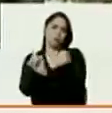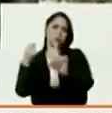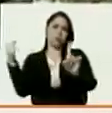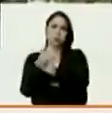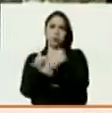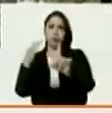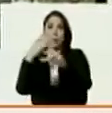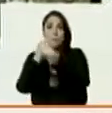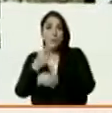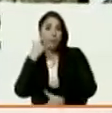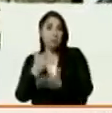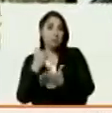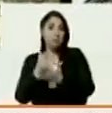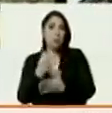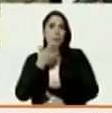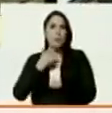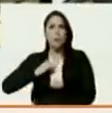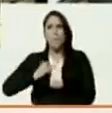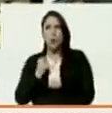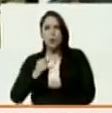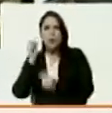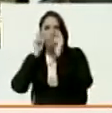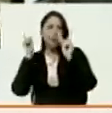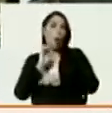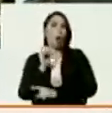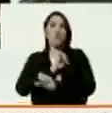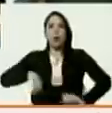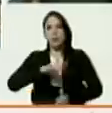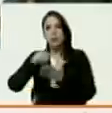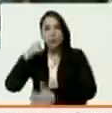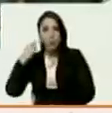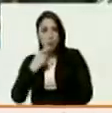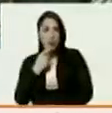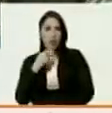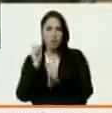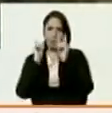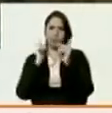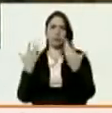esperando que el policía reaccione o el Guardia Nacional reaccione